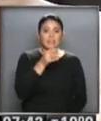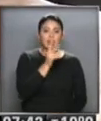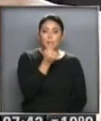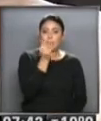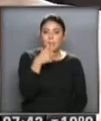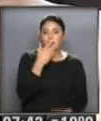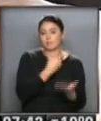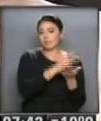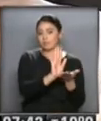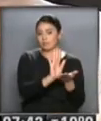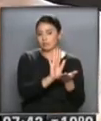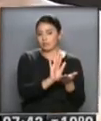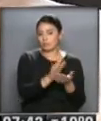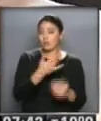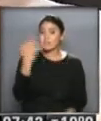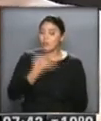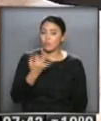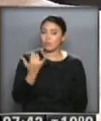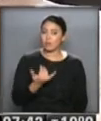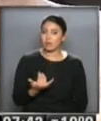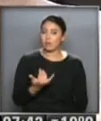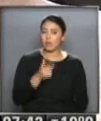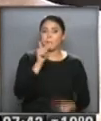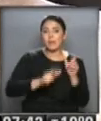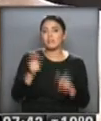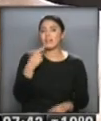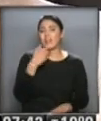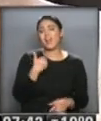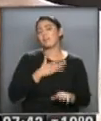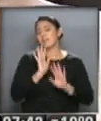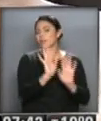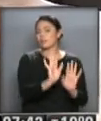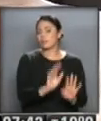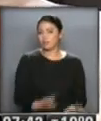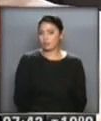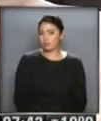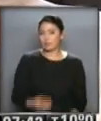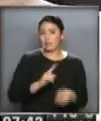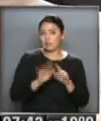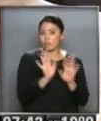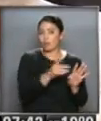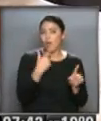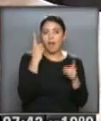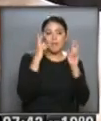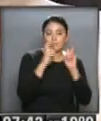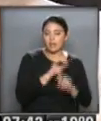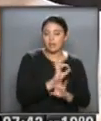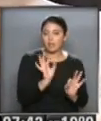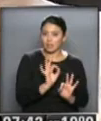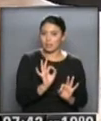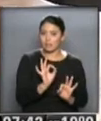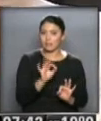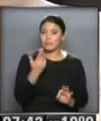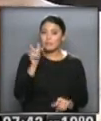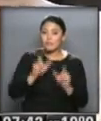económico. Pero seguro que lo hay. Y mucha gente dice, esto no es para mí, directamente no se acercan. Son las que, con